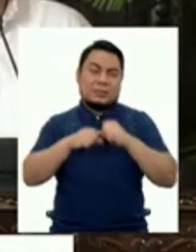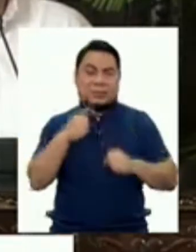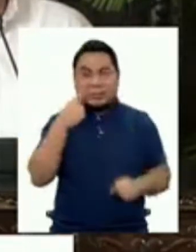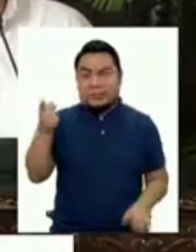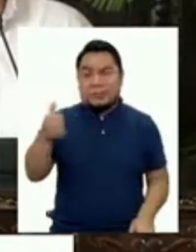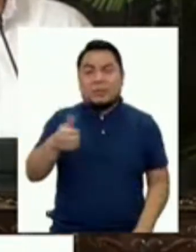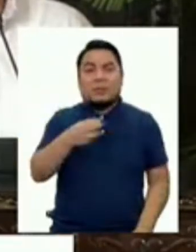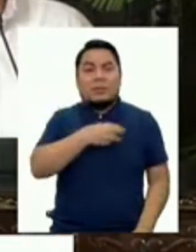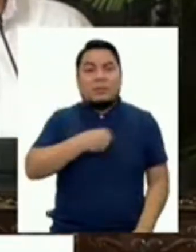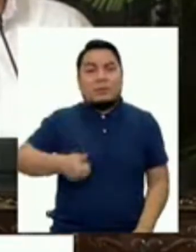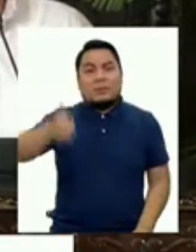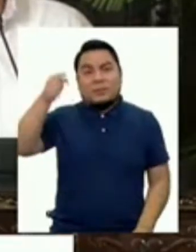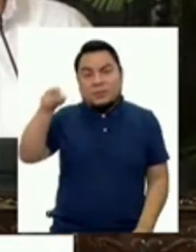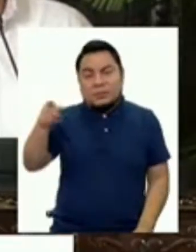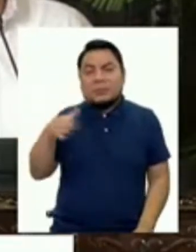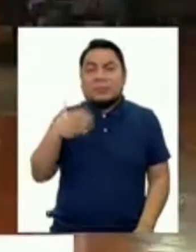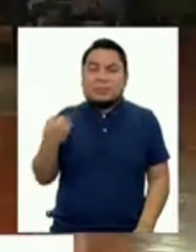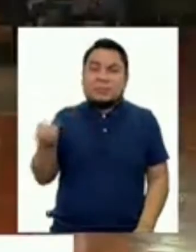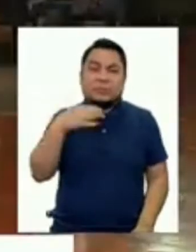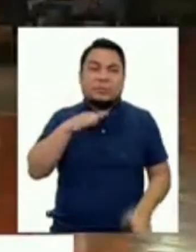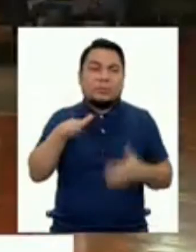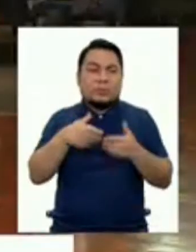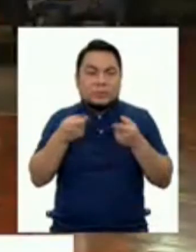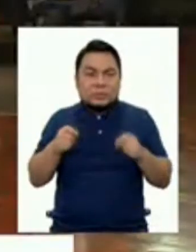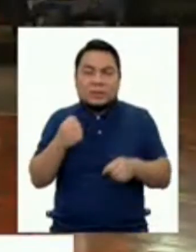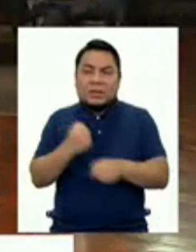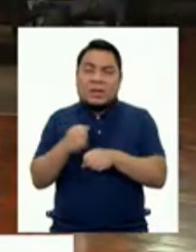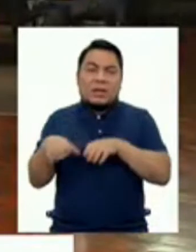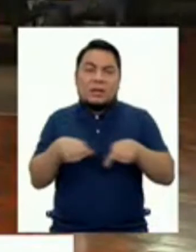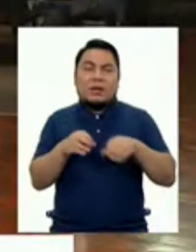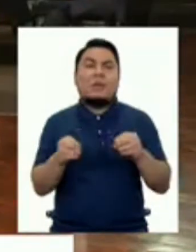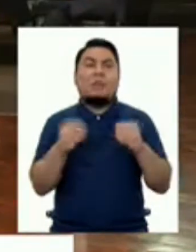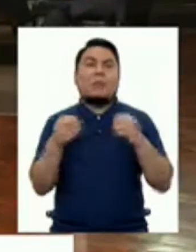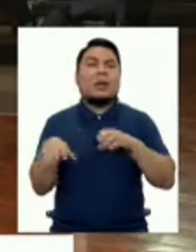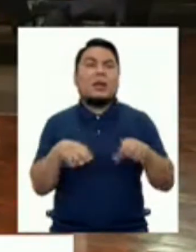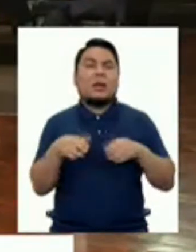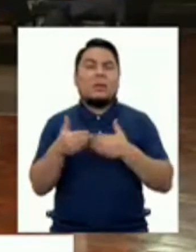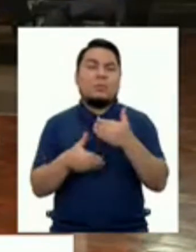Premier nos pueda decir todos los esfuerzos que estamos haciendo y cómo vamos